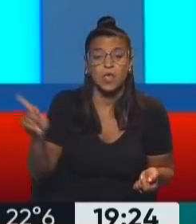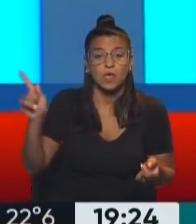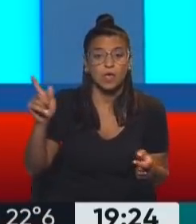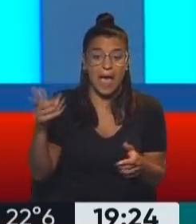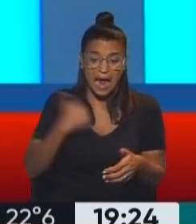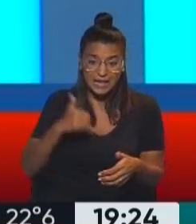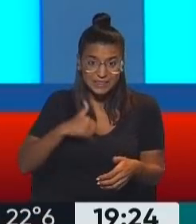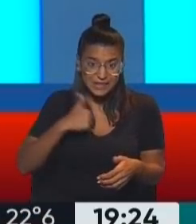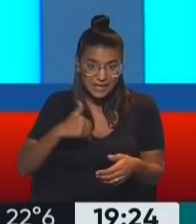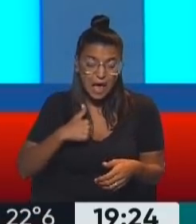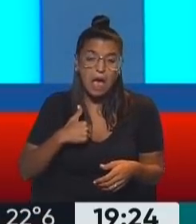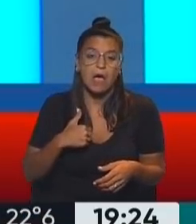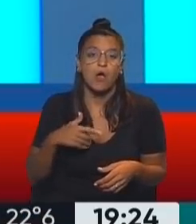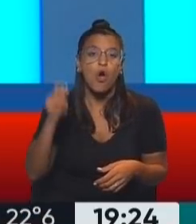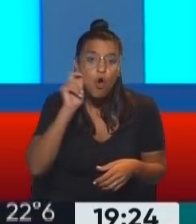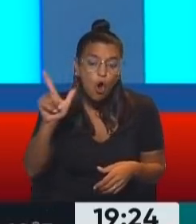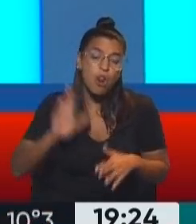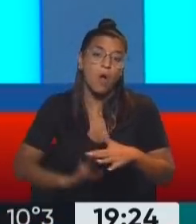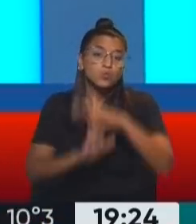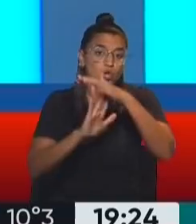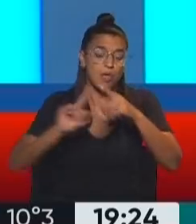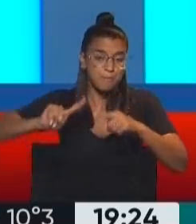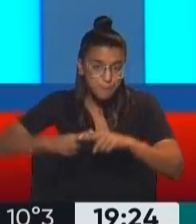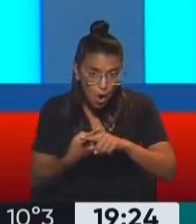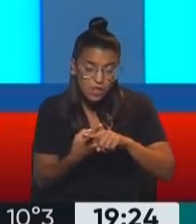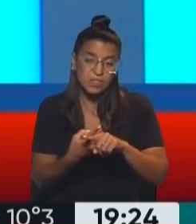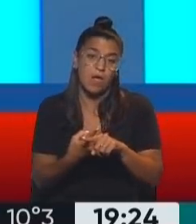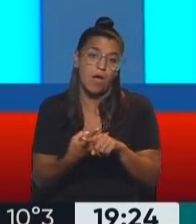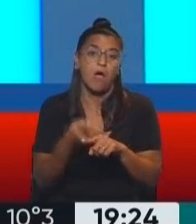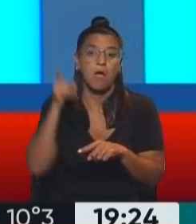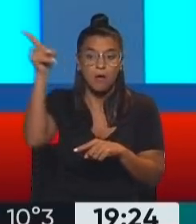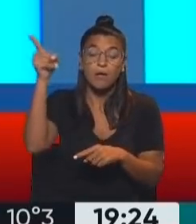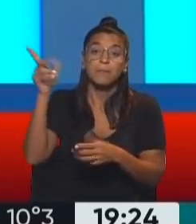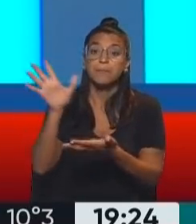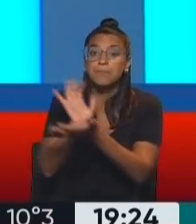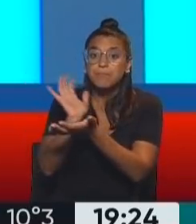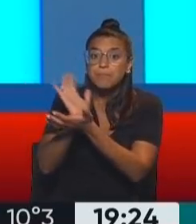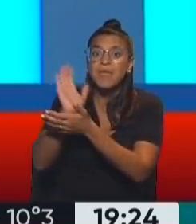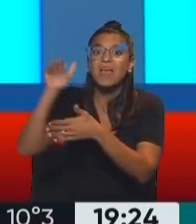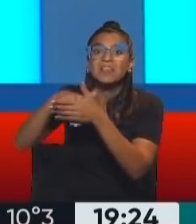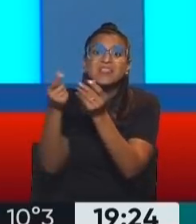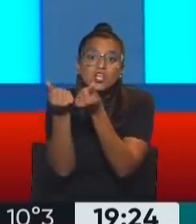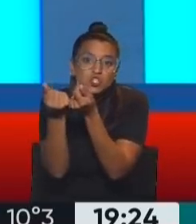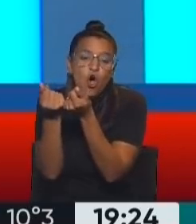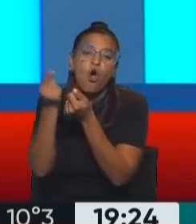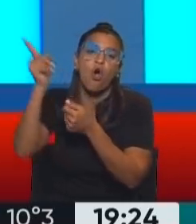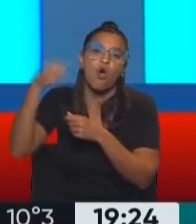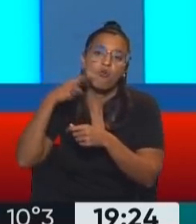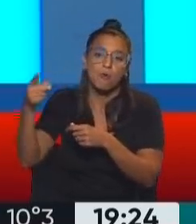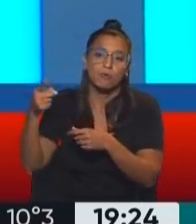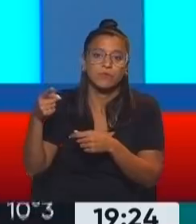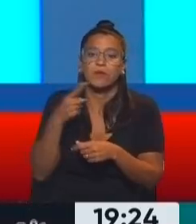la Argentina que las autoridades políticas de los Estados Unidos intercedan ante el Tesoro para que el Tesoro de alguna